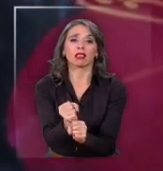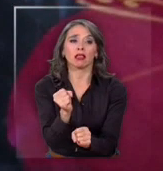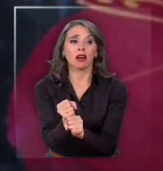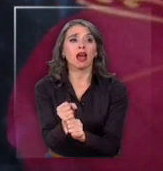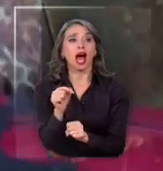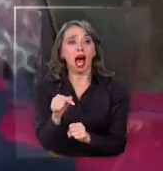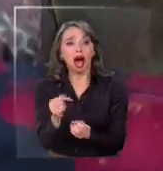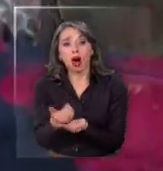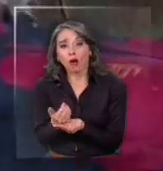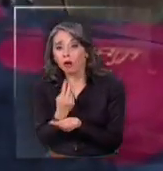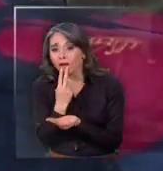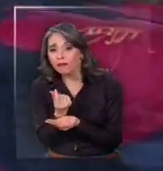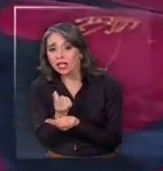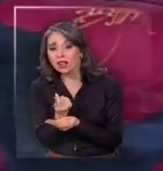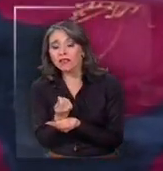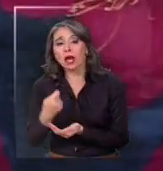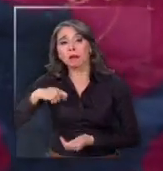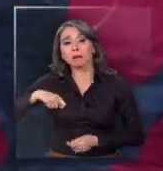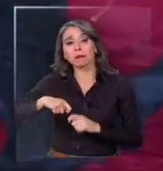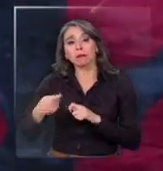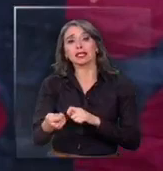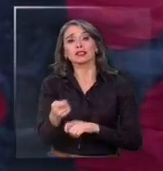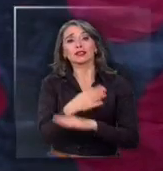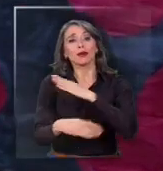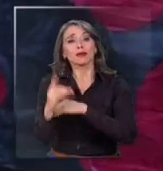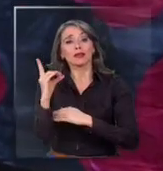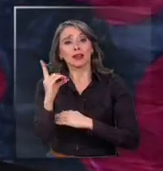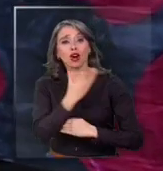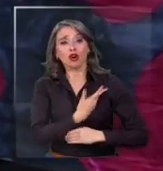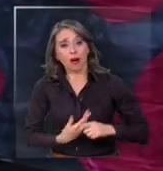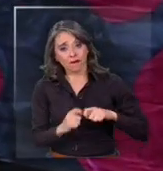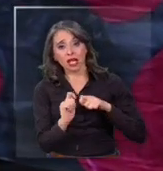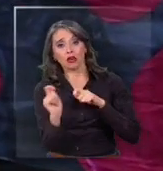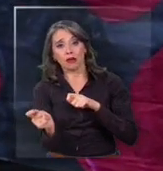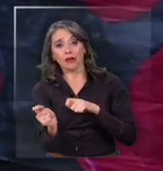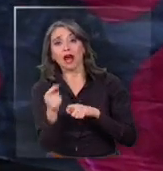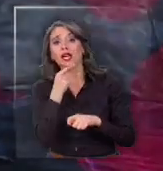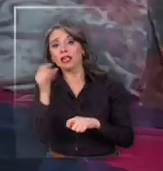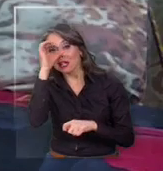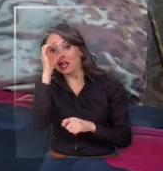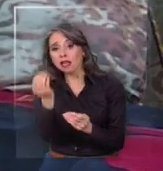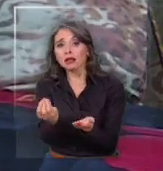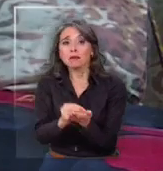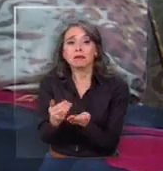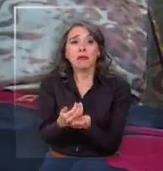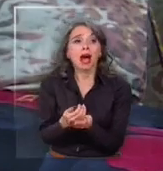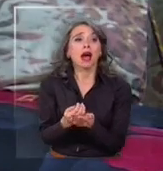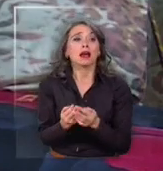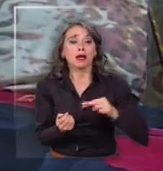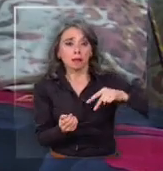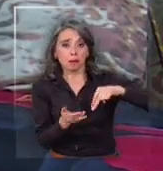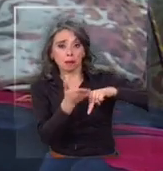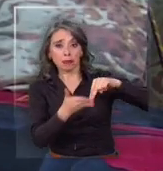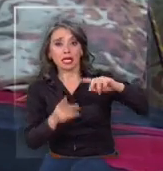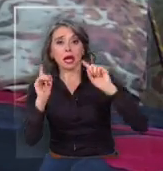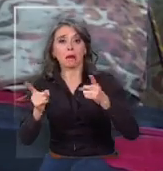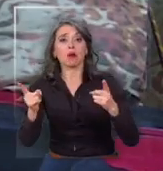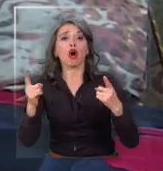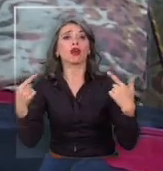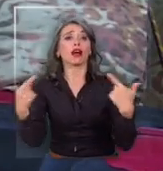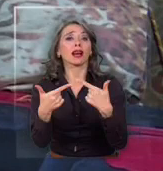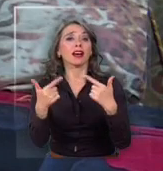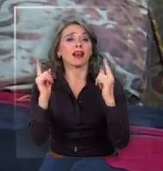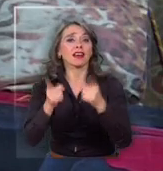Hoy sobrevive con una pensión de invalidez del gobierno, pero busca algo más. Perdí mi pierna en una guerra y no he